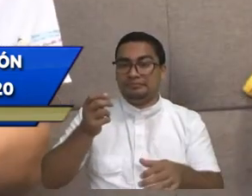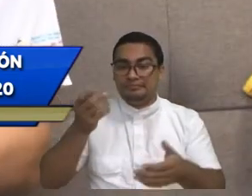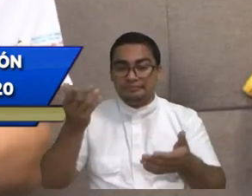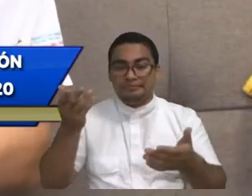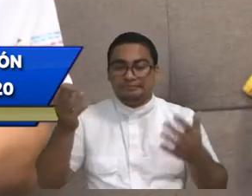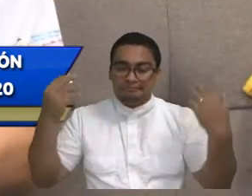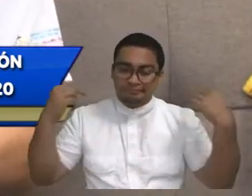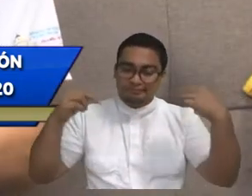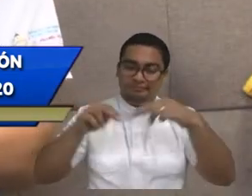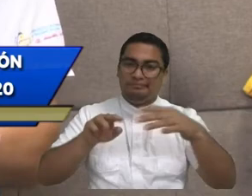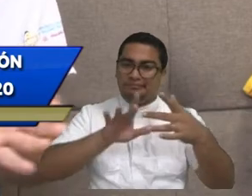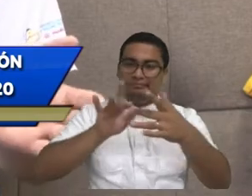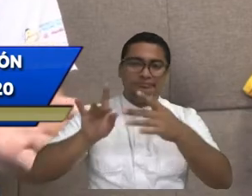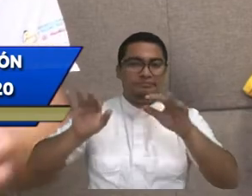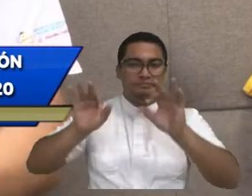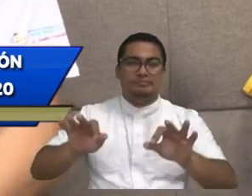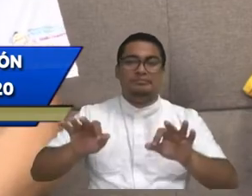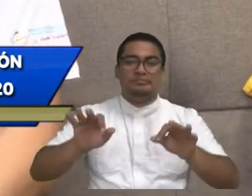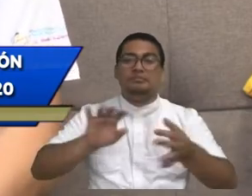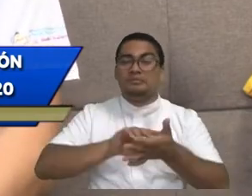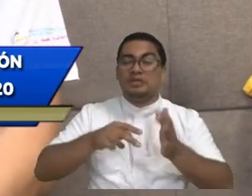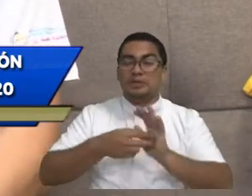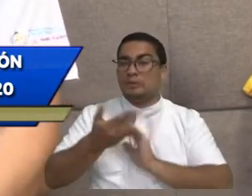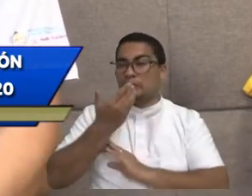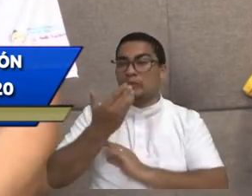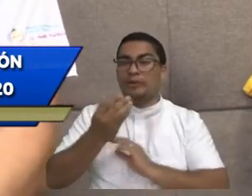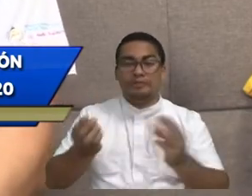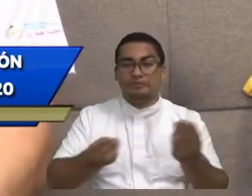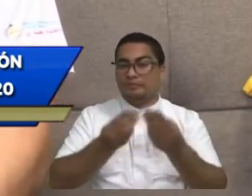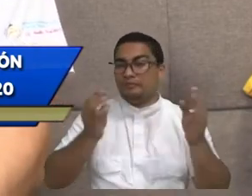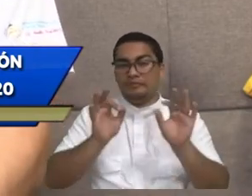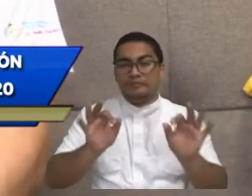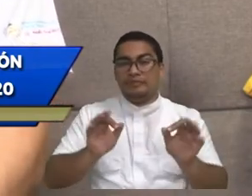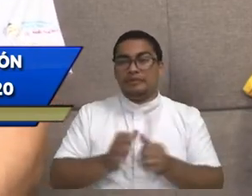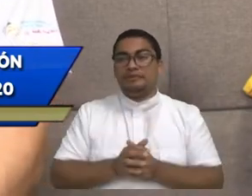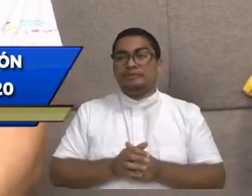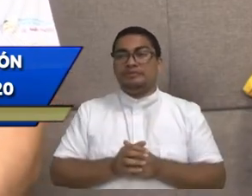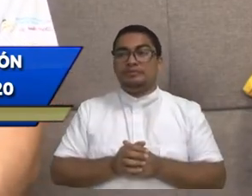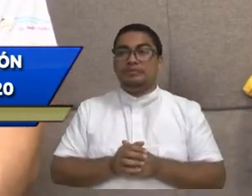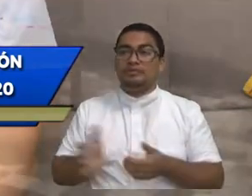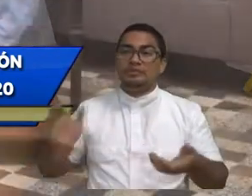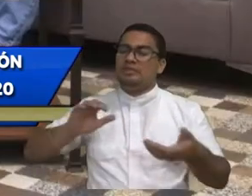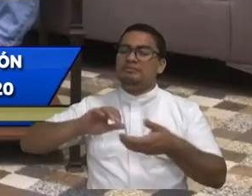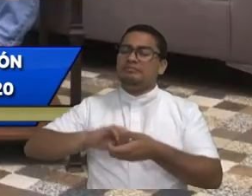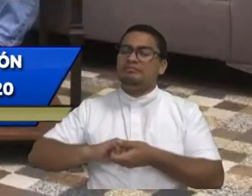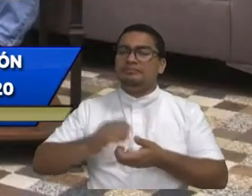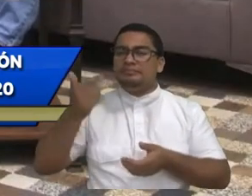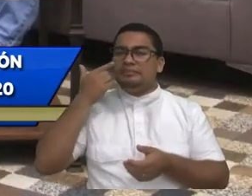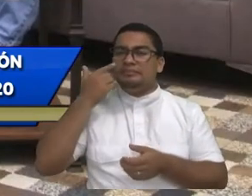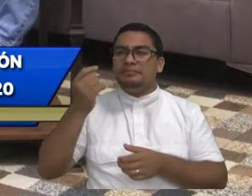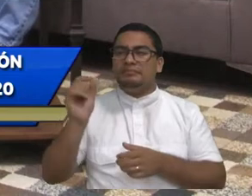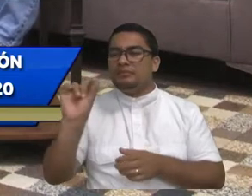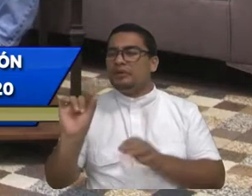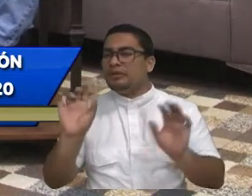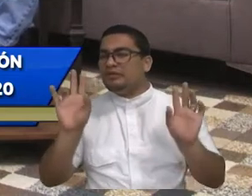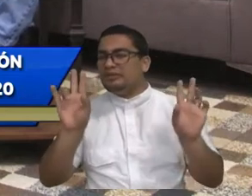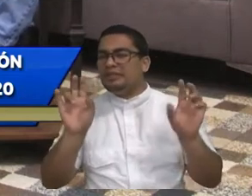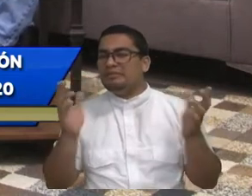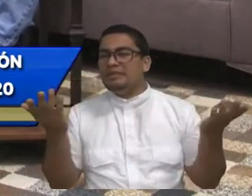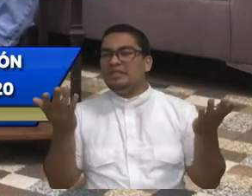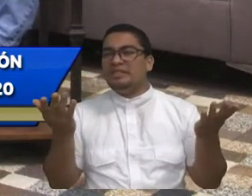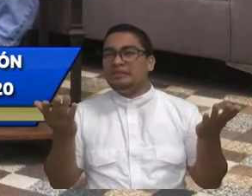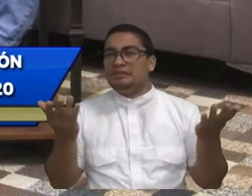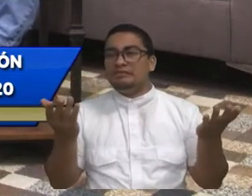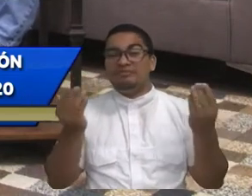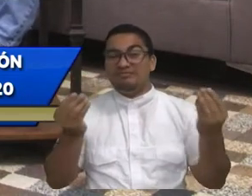calificado es muy bueno pues claro en la competitividad compañero y para conocer un poquito en este tema sé que hay